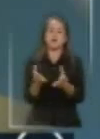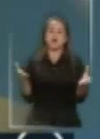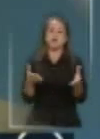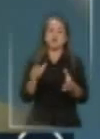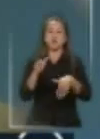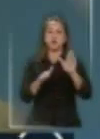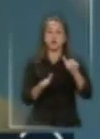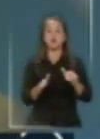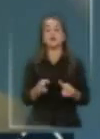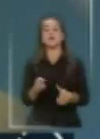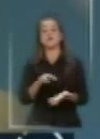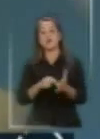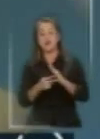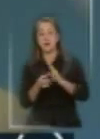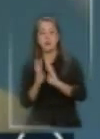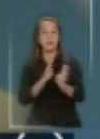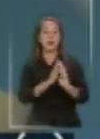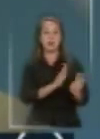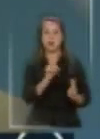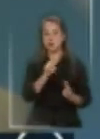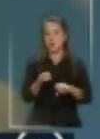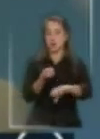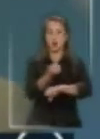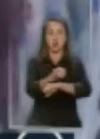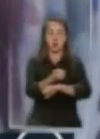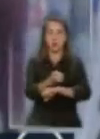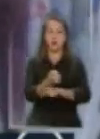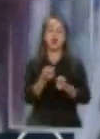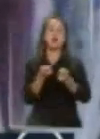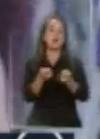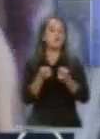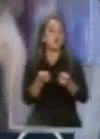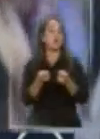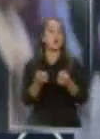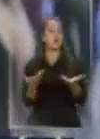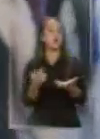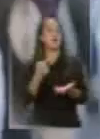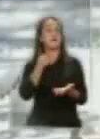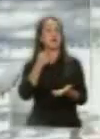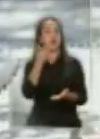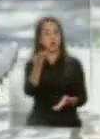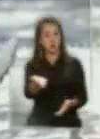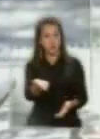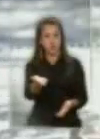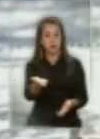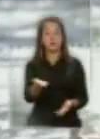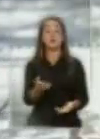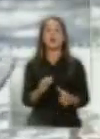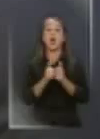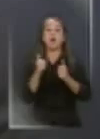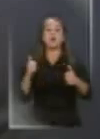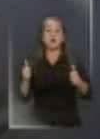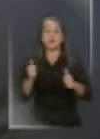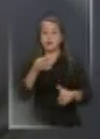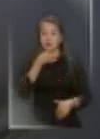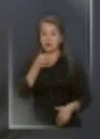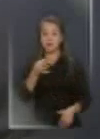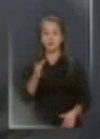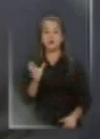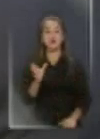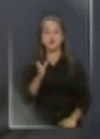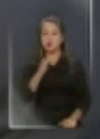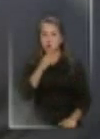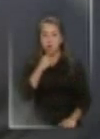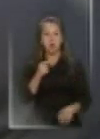efectivamente fallas de mercado que no contribuyen a la contención de costos. ¿Cómo le afecta esto a usted? Lo que la autoridad plantea es que no ha habido